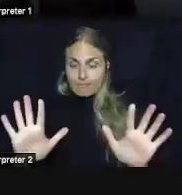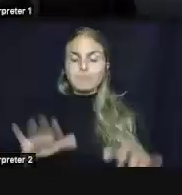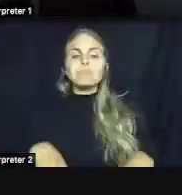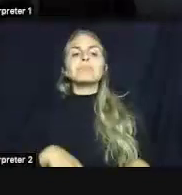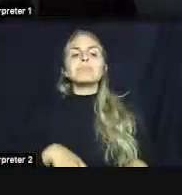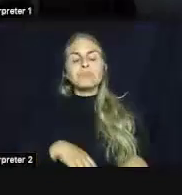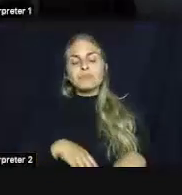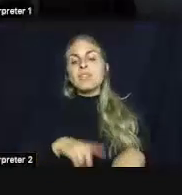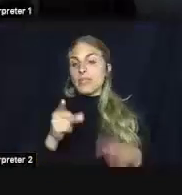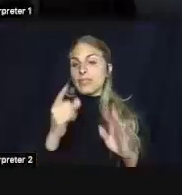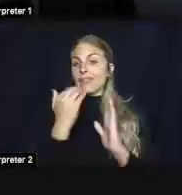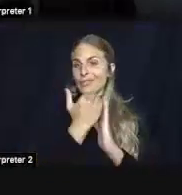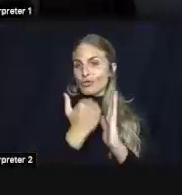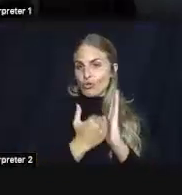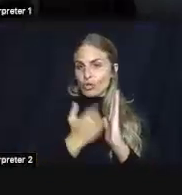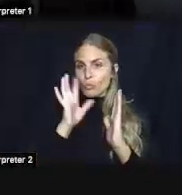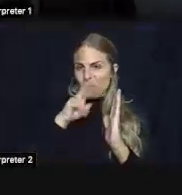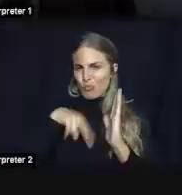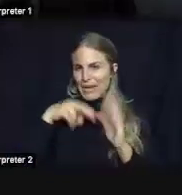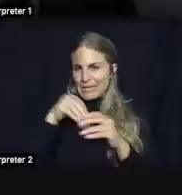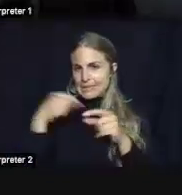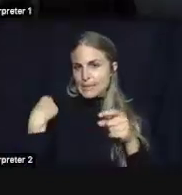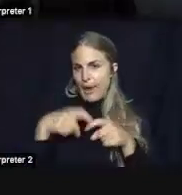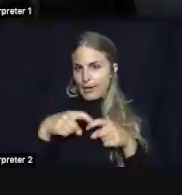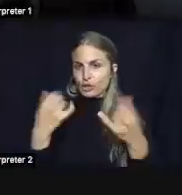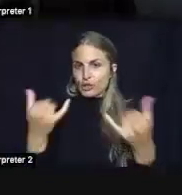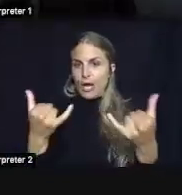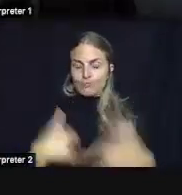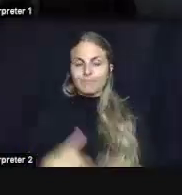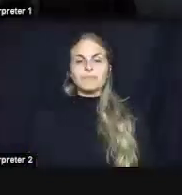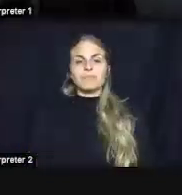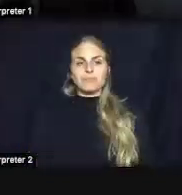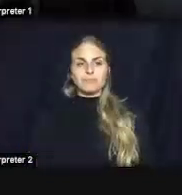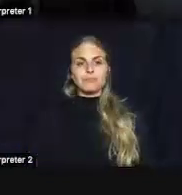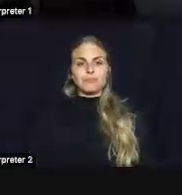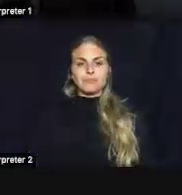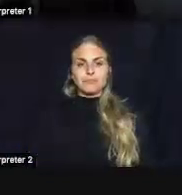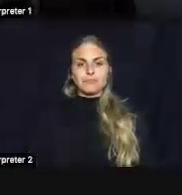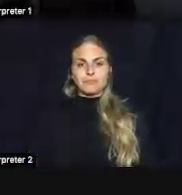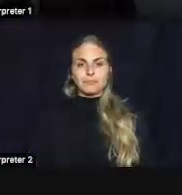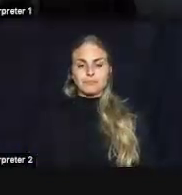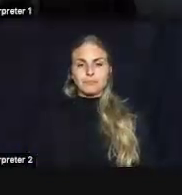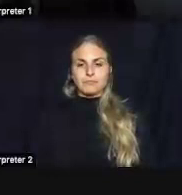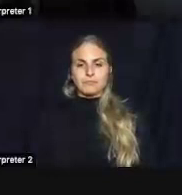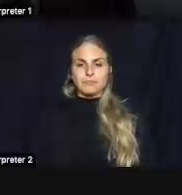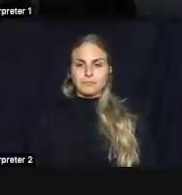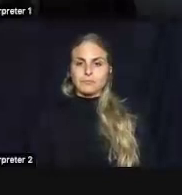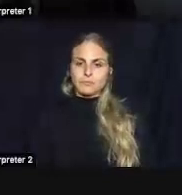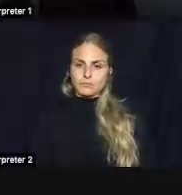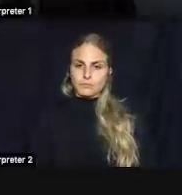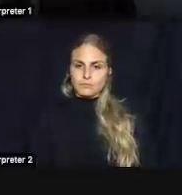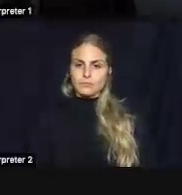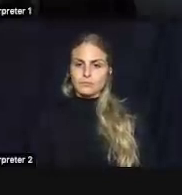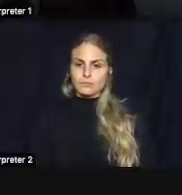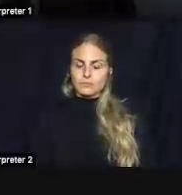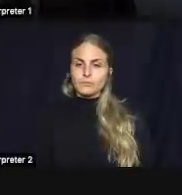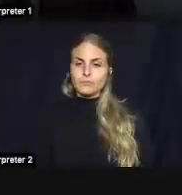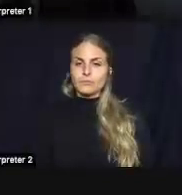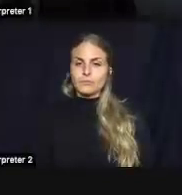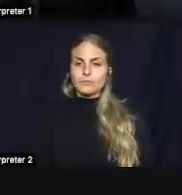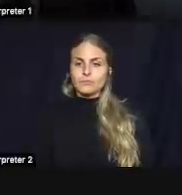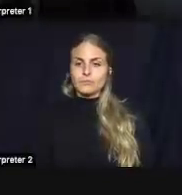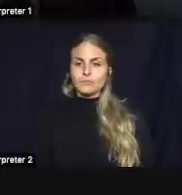del idioma, luego elija Español y haga clic en Done. El evento de hoy se llevará a cabo en inglés